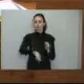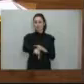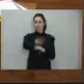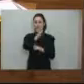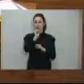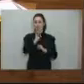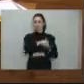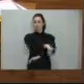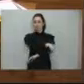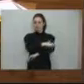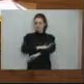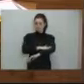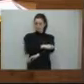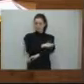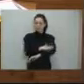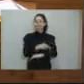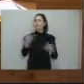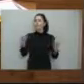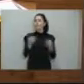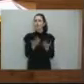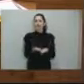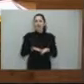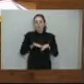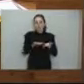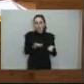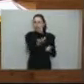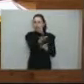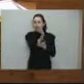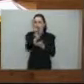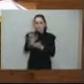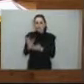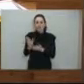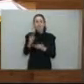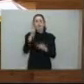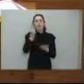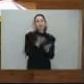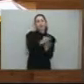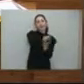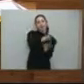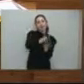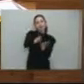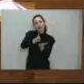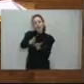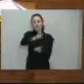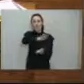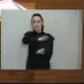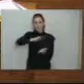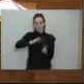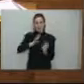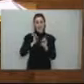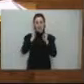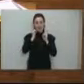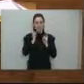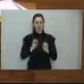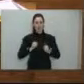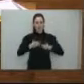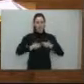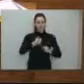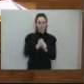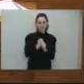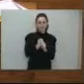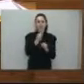la Administración se debe ofrecer cauces a la iniciativa privada para que puedan trabajar y hacerlo bien.